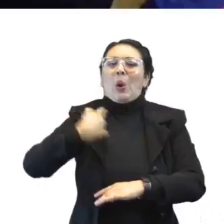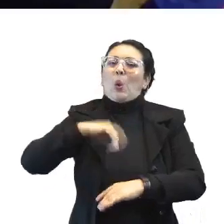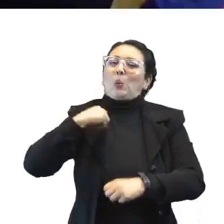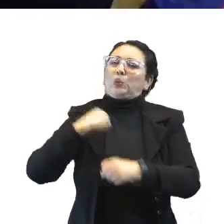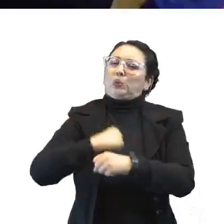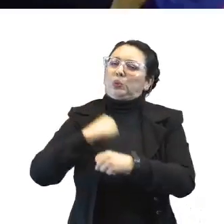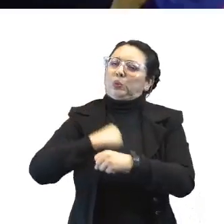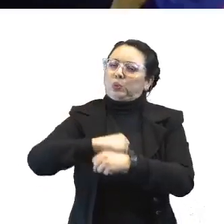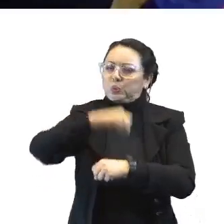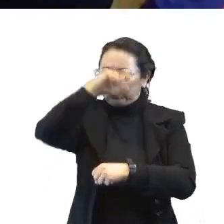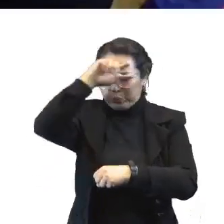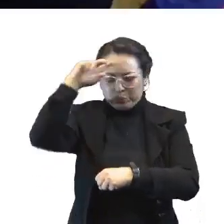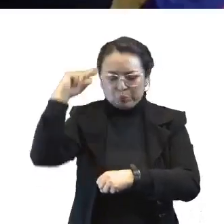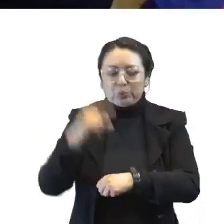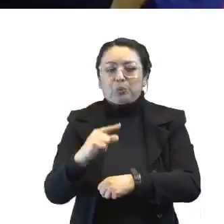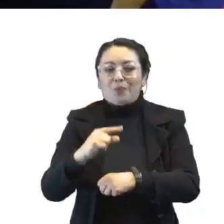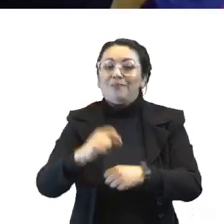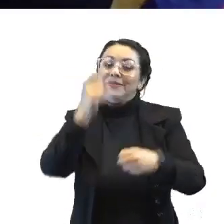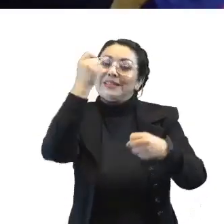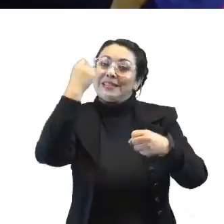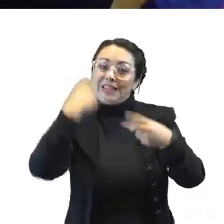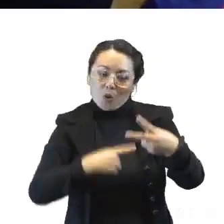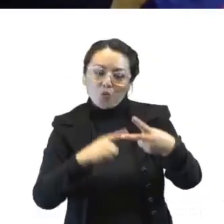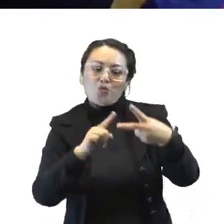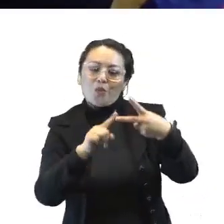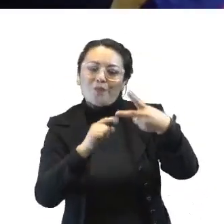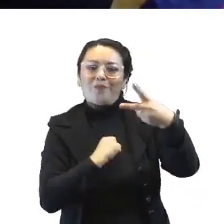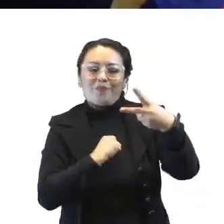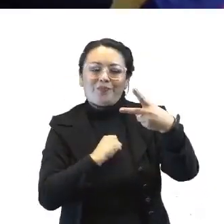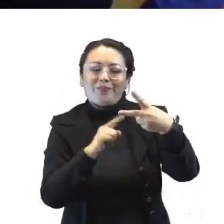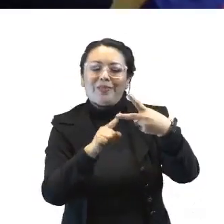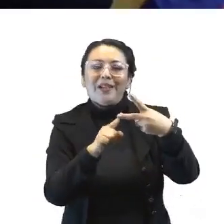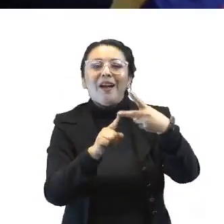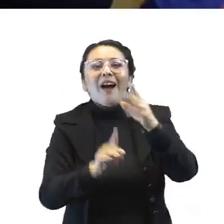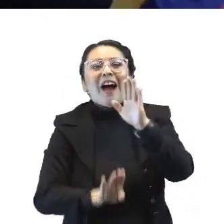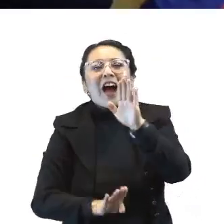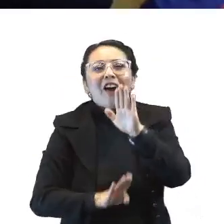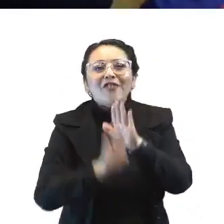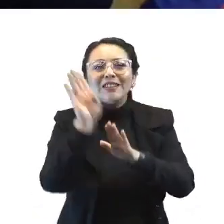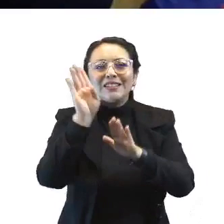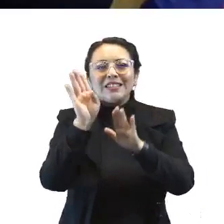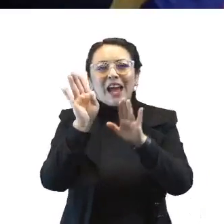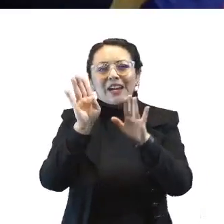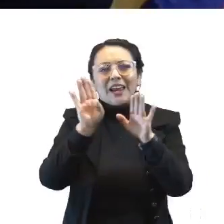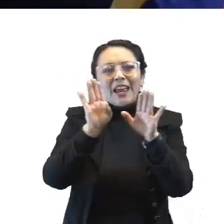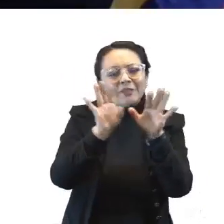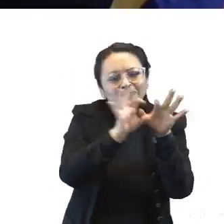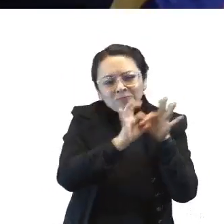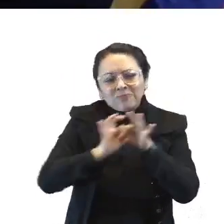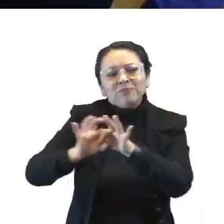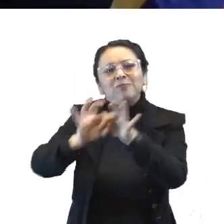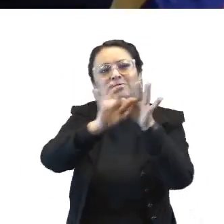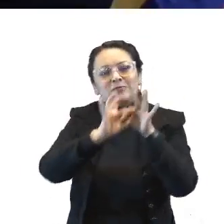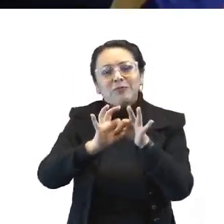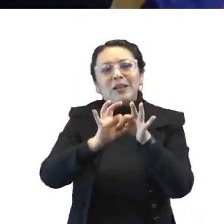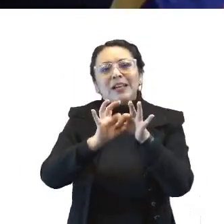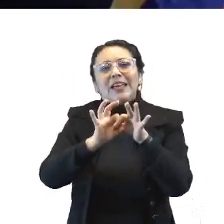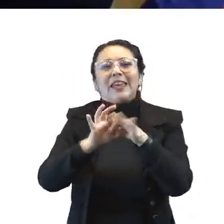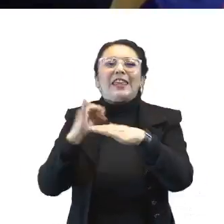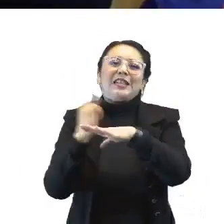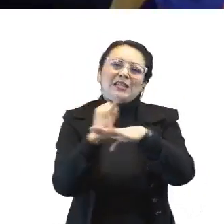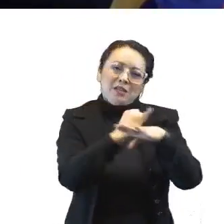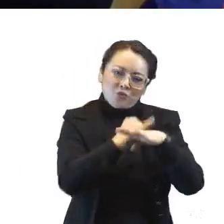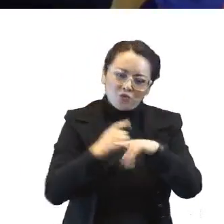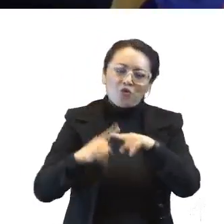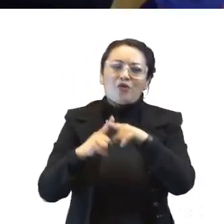y es el segundo paso, y es avanzar en la coordinación interinstitucional e intersectorial